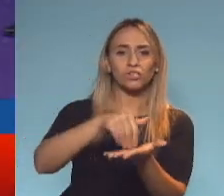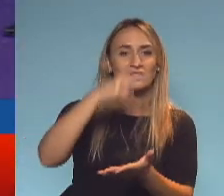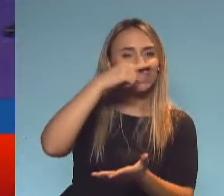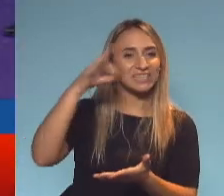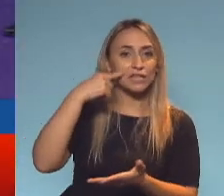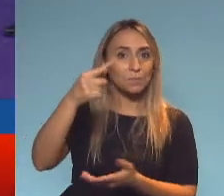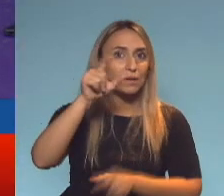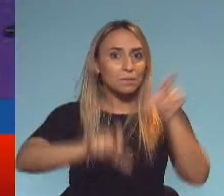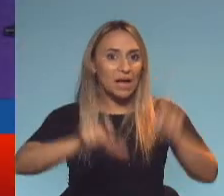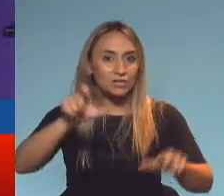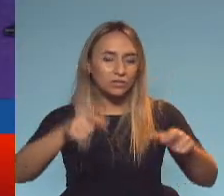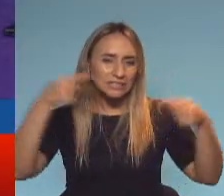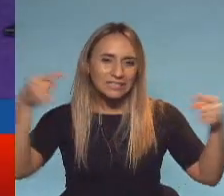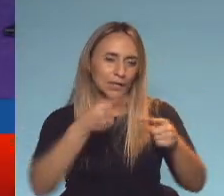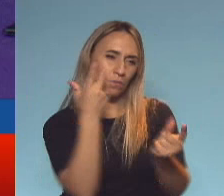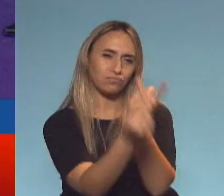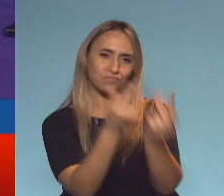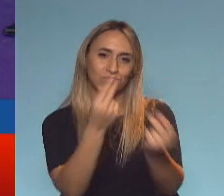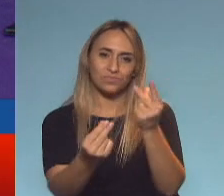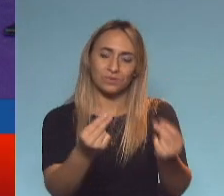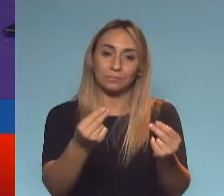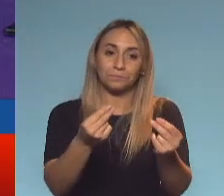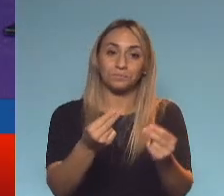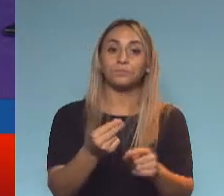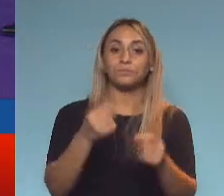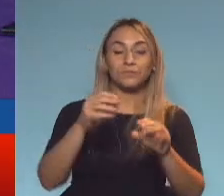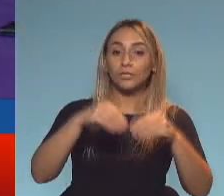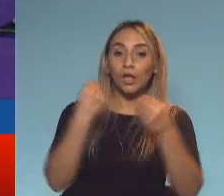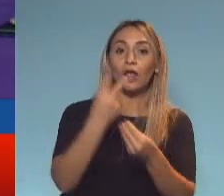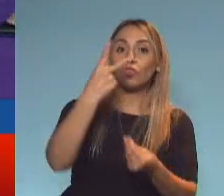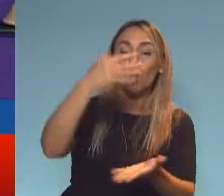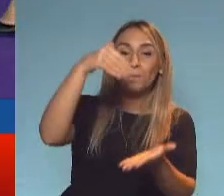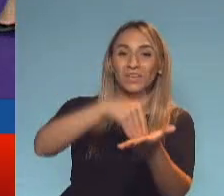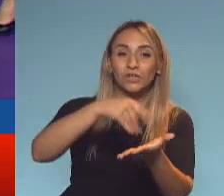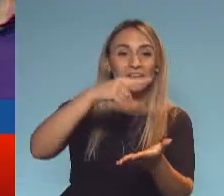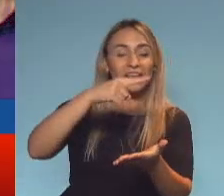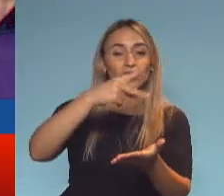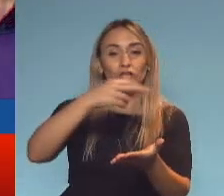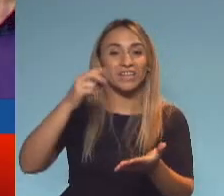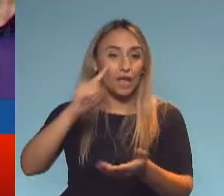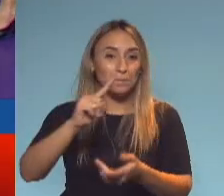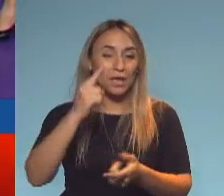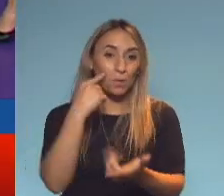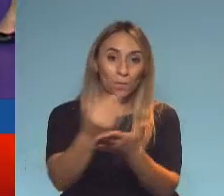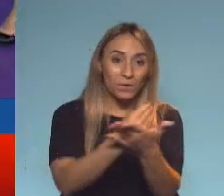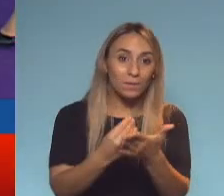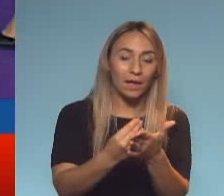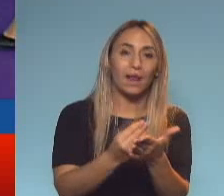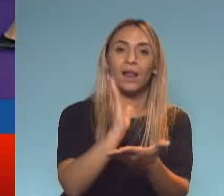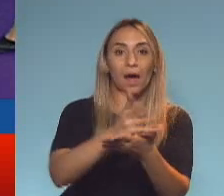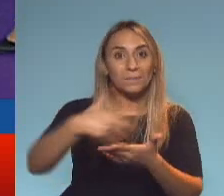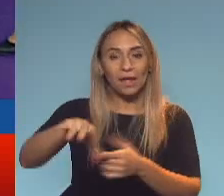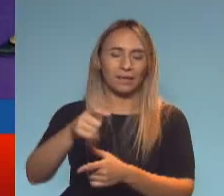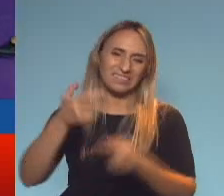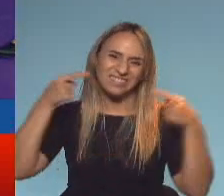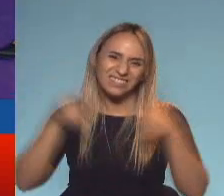1.700.000 personas de las 2.200.000 que viven en la capital. Van a arrancar por La Habana, que es obviamente el